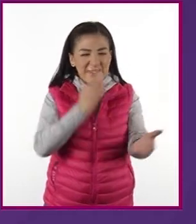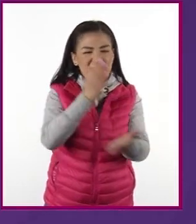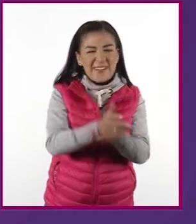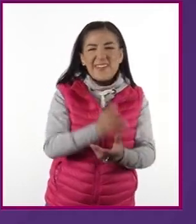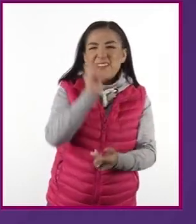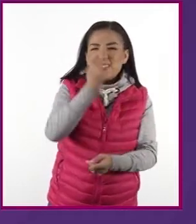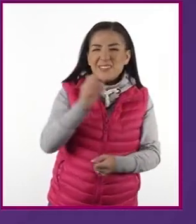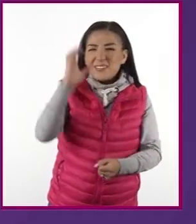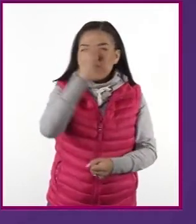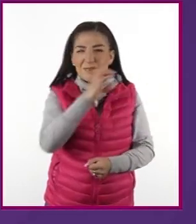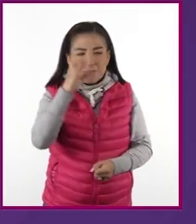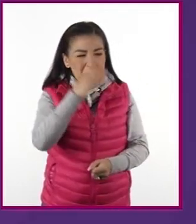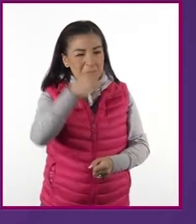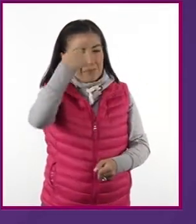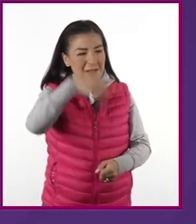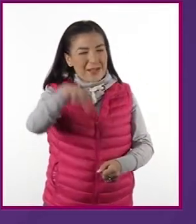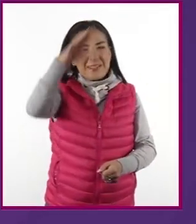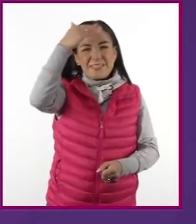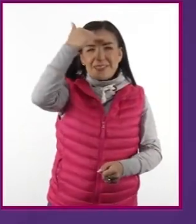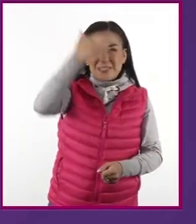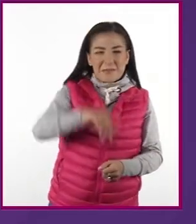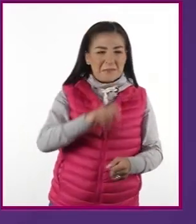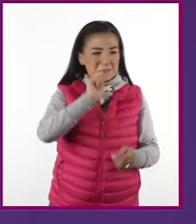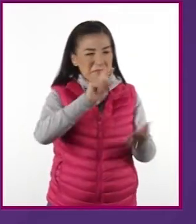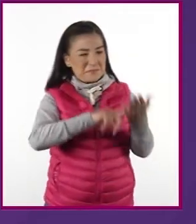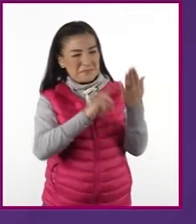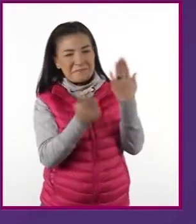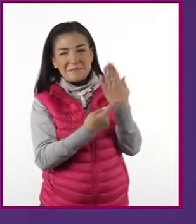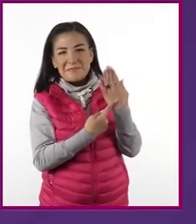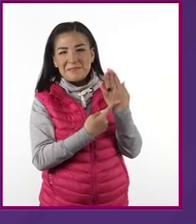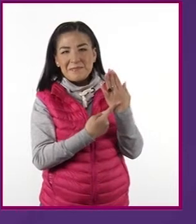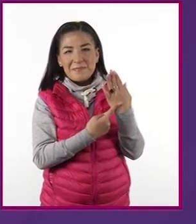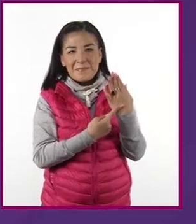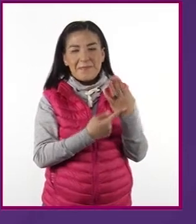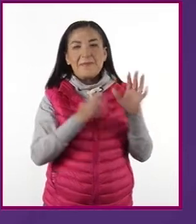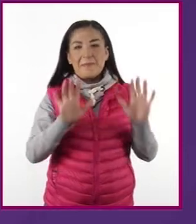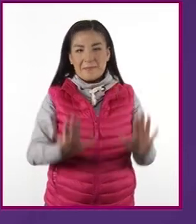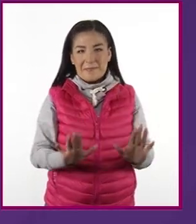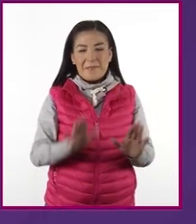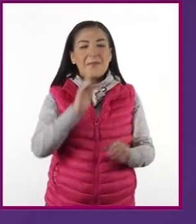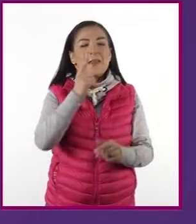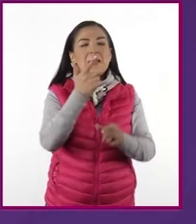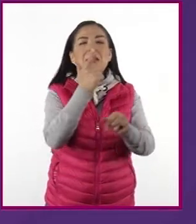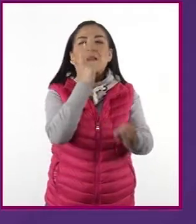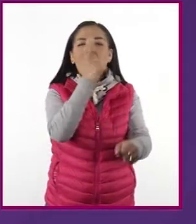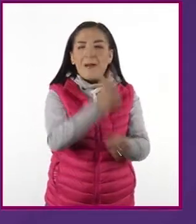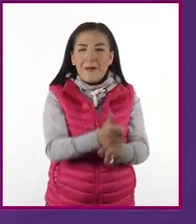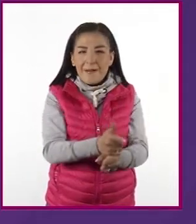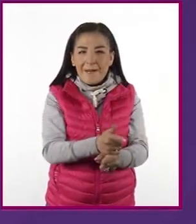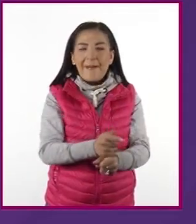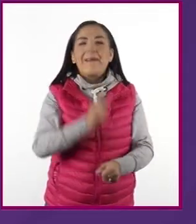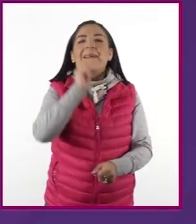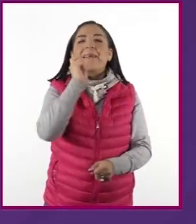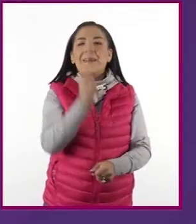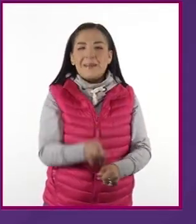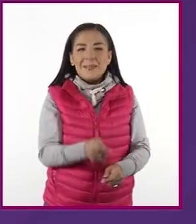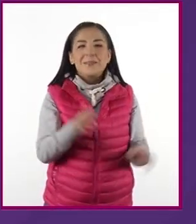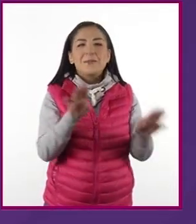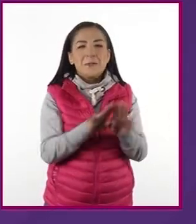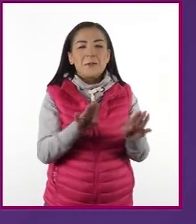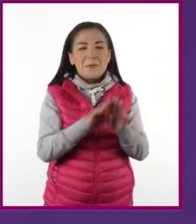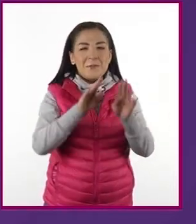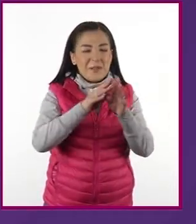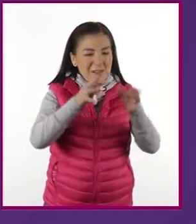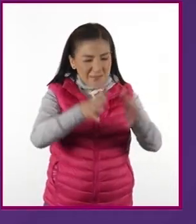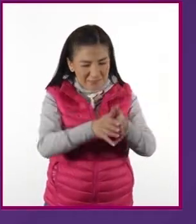qué puede haber ahí. Vamos descubriendo lo que hay conforme lo abrimos, lo